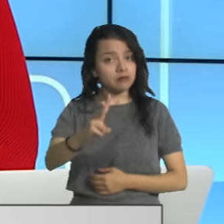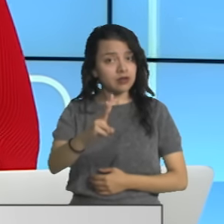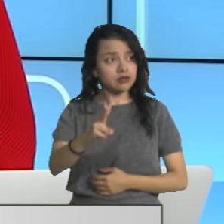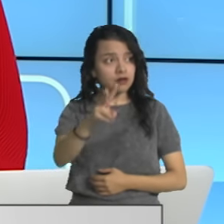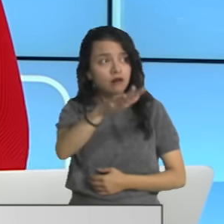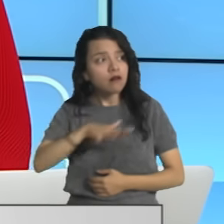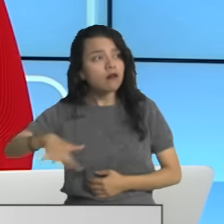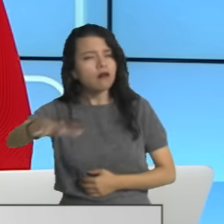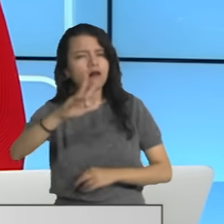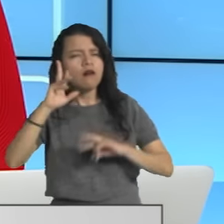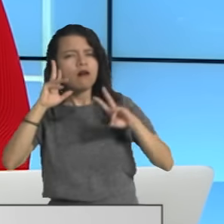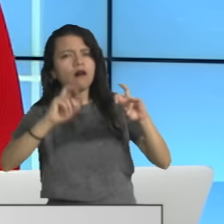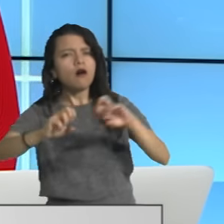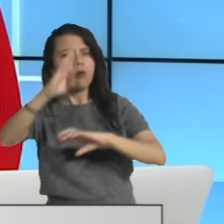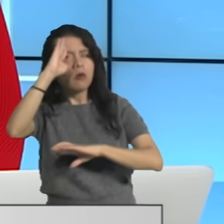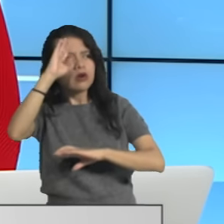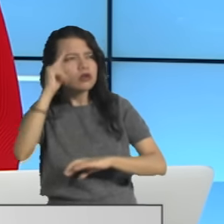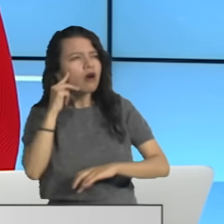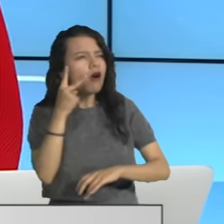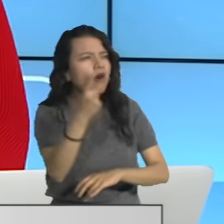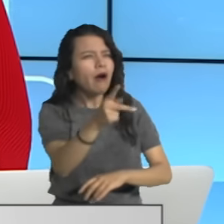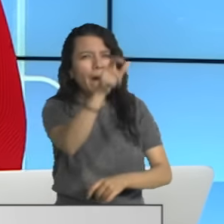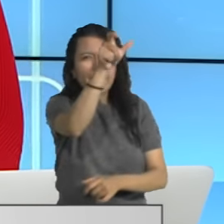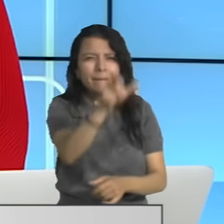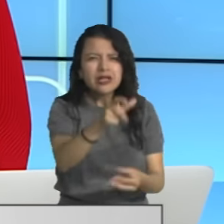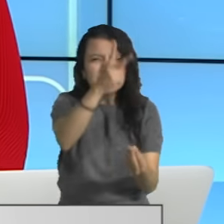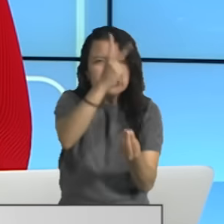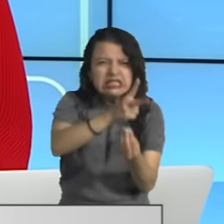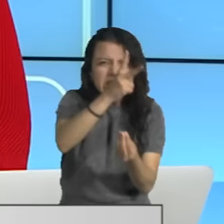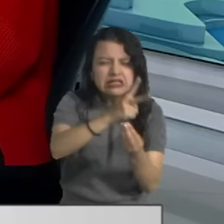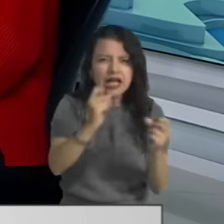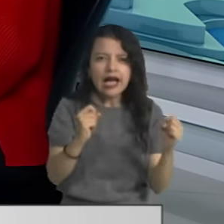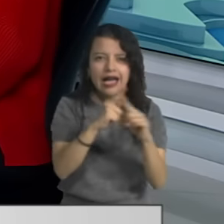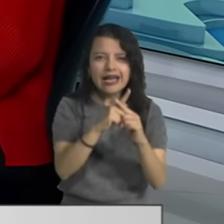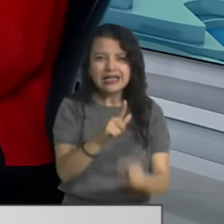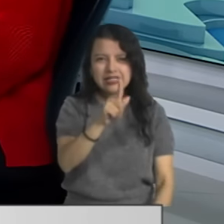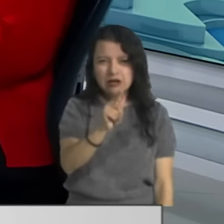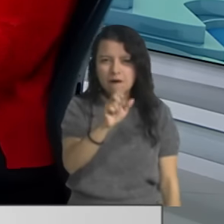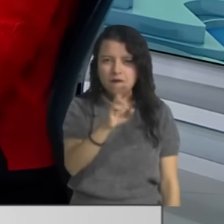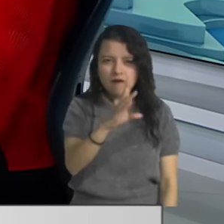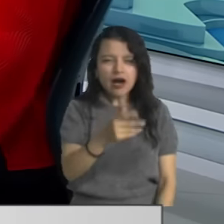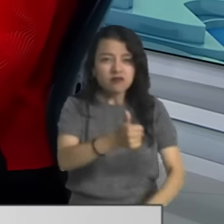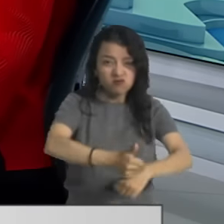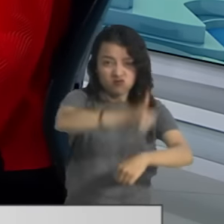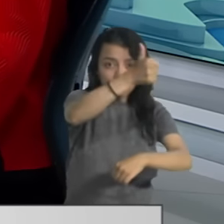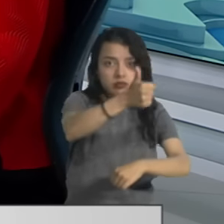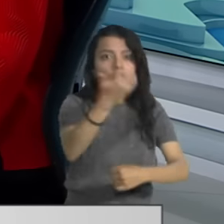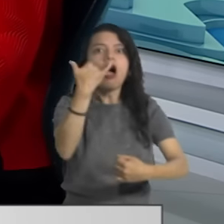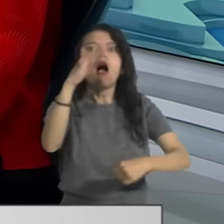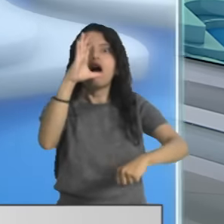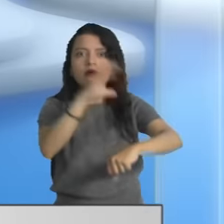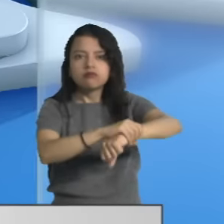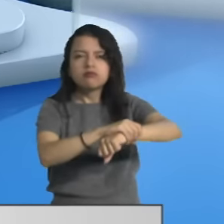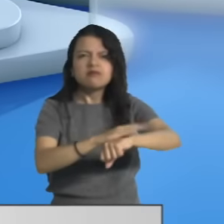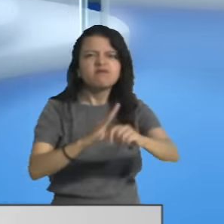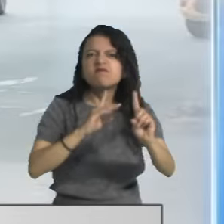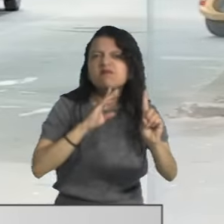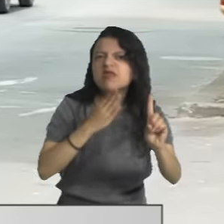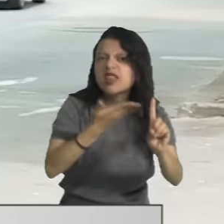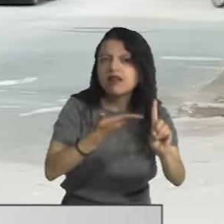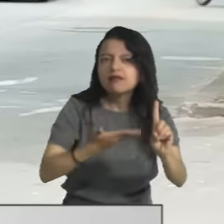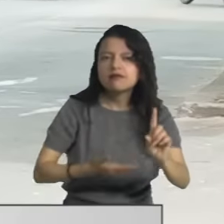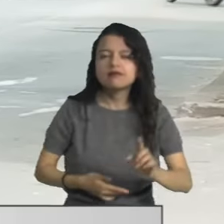logró la captura de un importante cabecilla de un grupo disidente de las FARC. Valentina Villegas, buenas tardes, ¿de quién se trata?